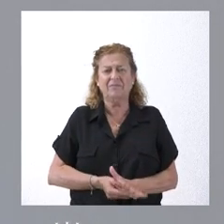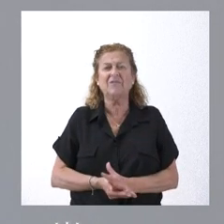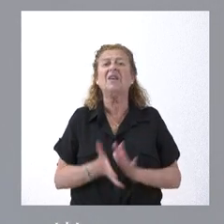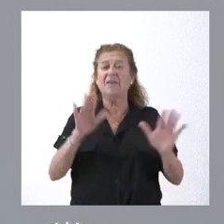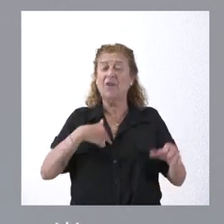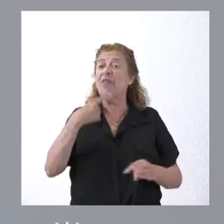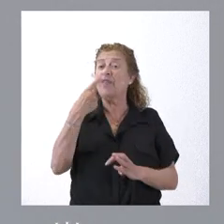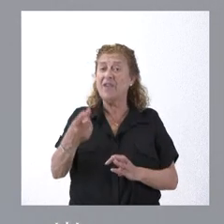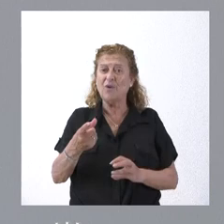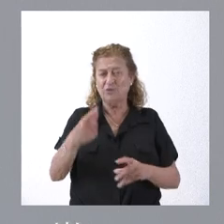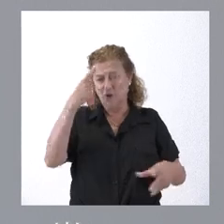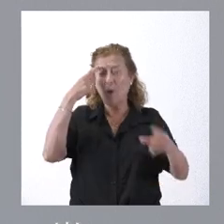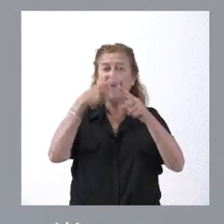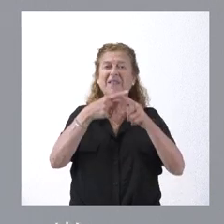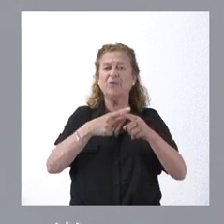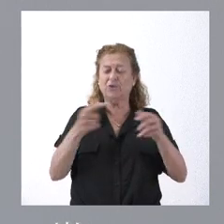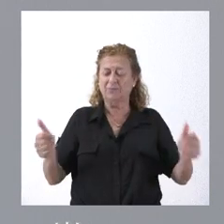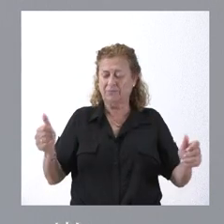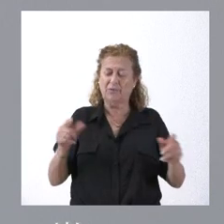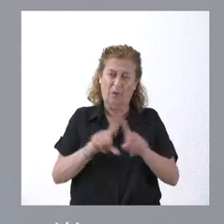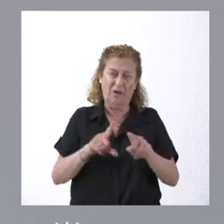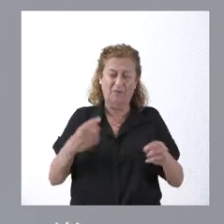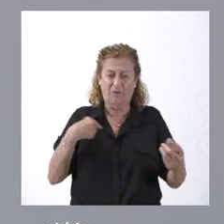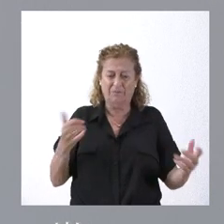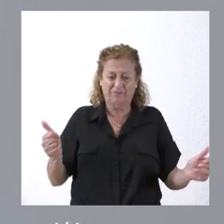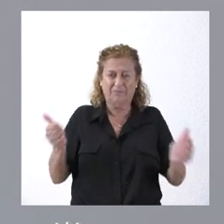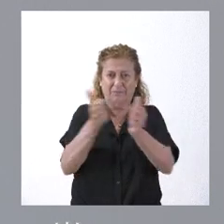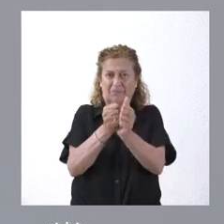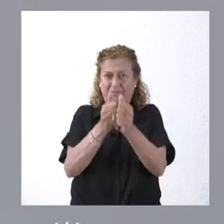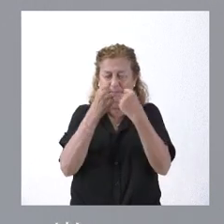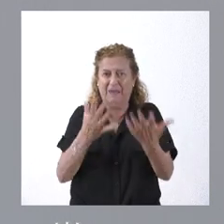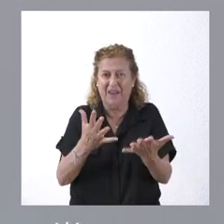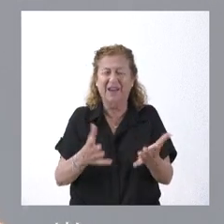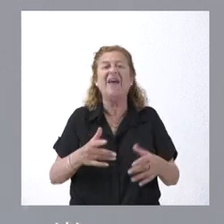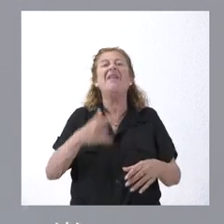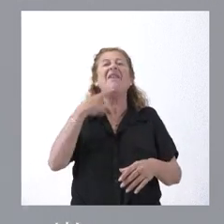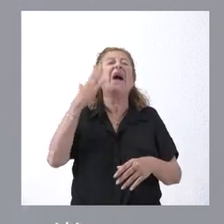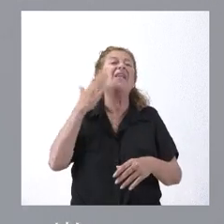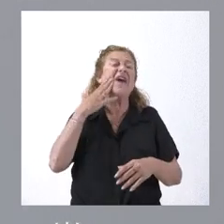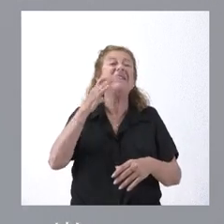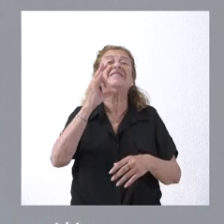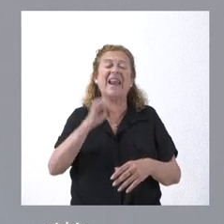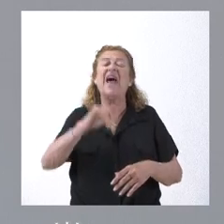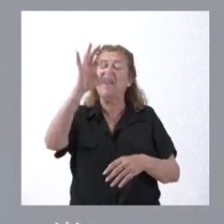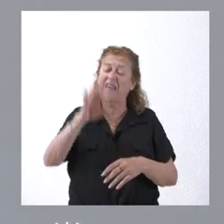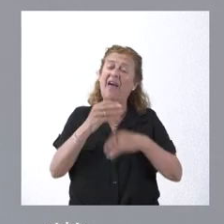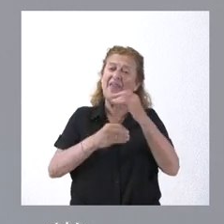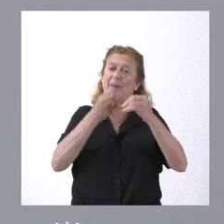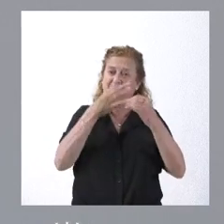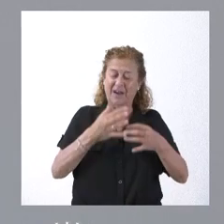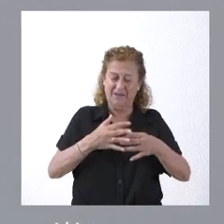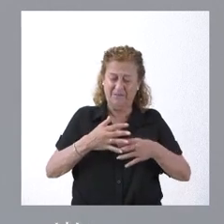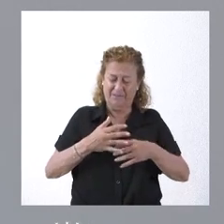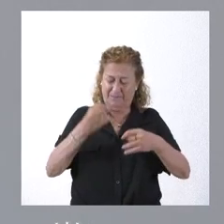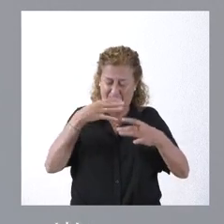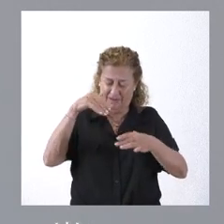como les digo, esos son objetivos compatibles, garantizar el funcionamiento del Serla y hacerlo desde la eficiencia y, por tanto, viendo y examinando los